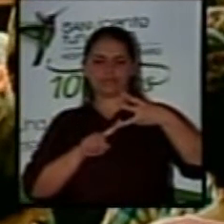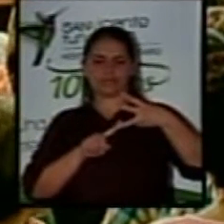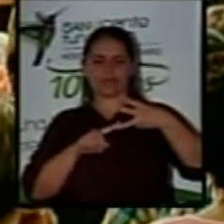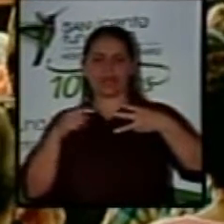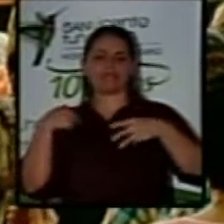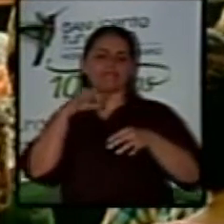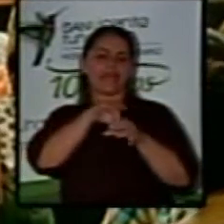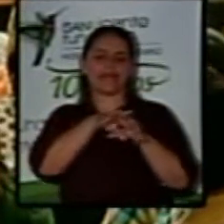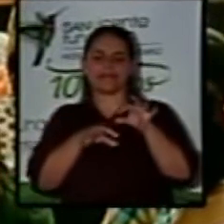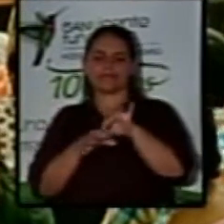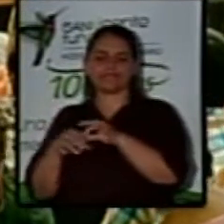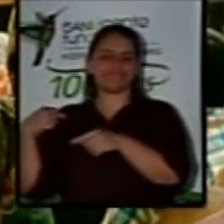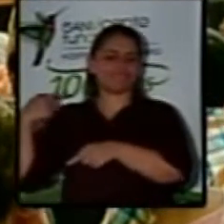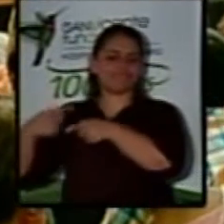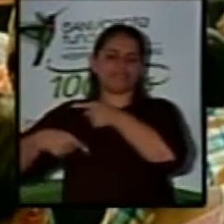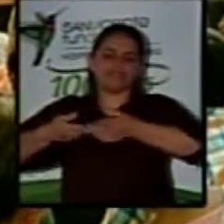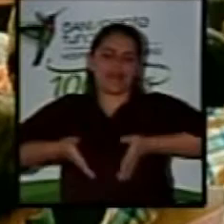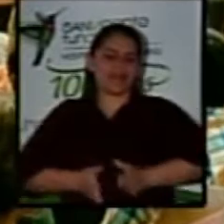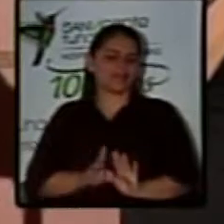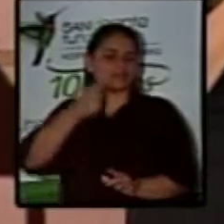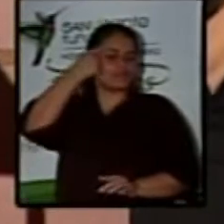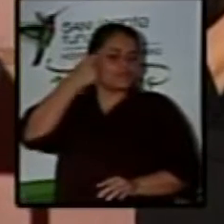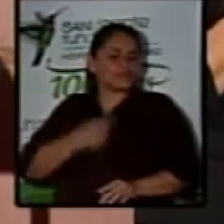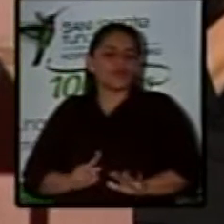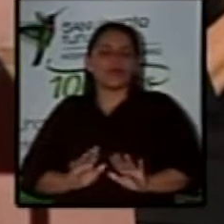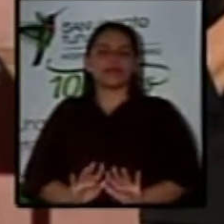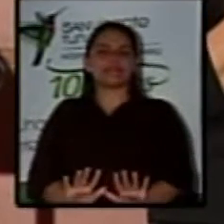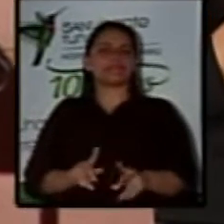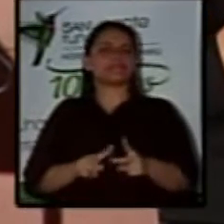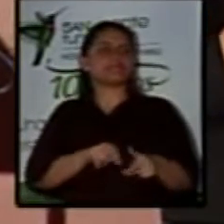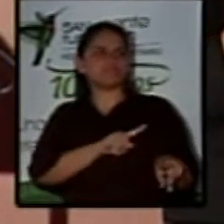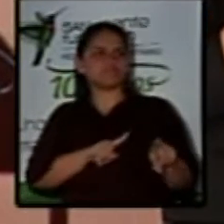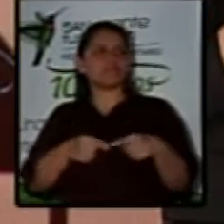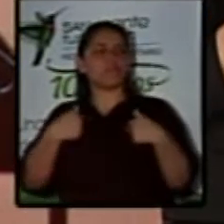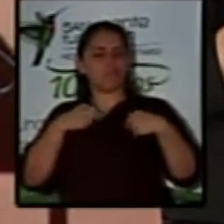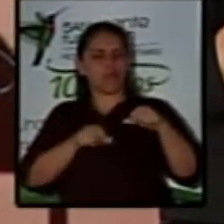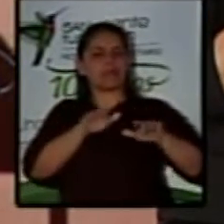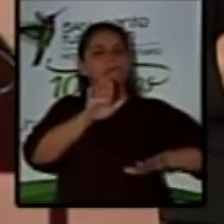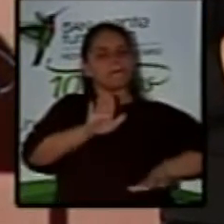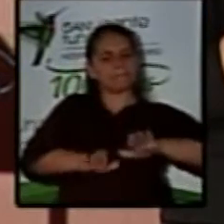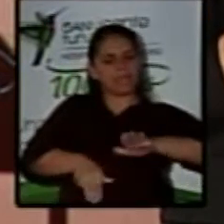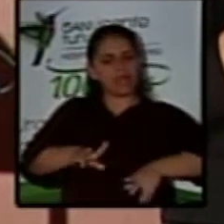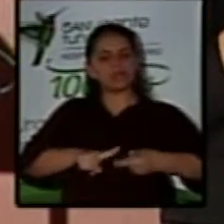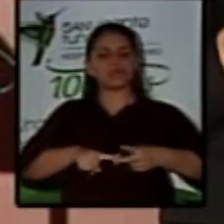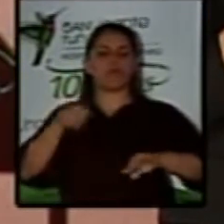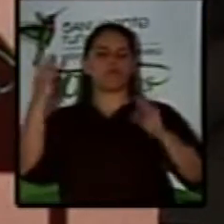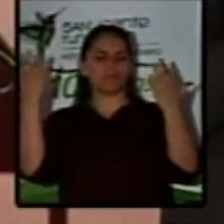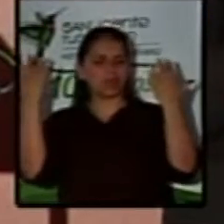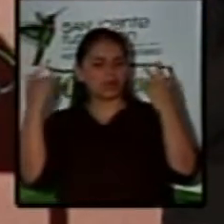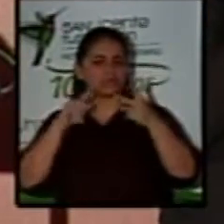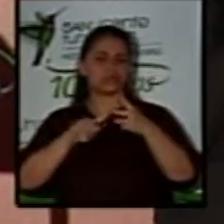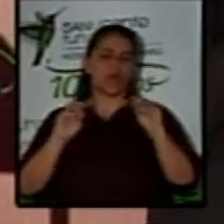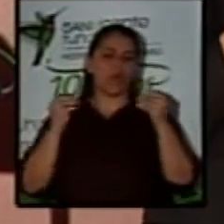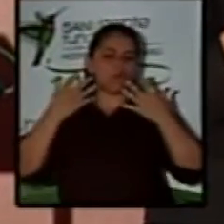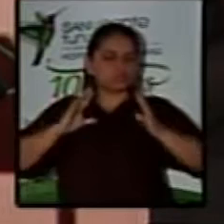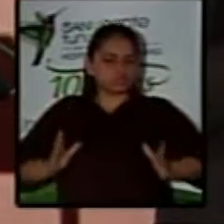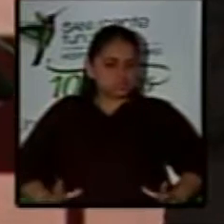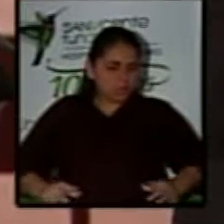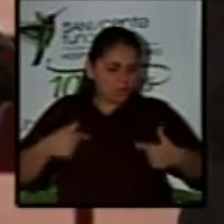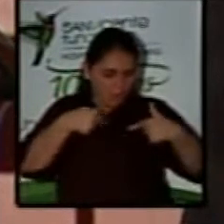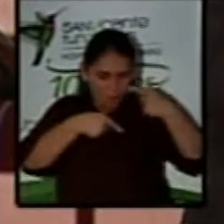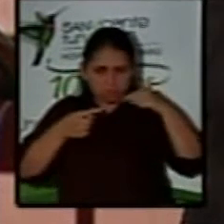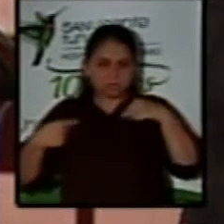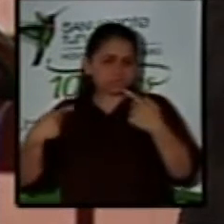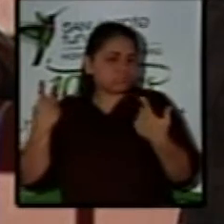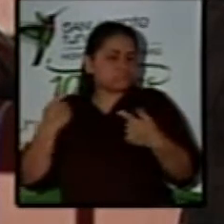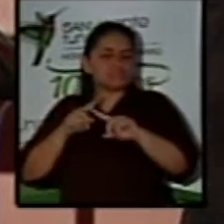varios. De todas maneras, pueden presentarse en los miembros inferiores, pero pueden también estar en cualquier parte de nuestro